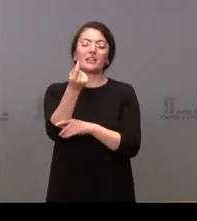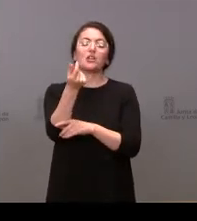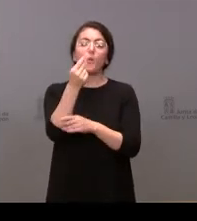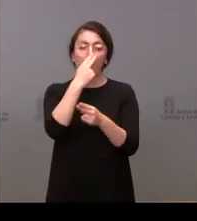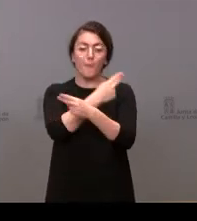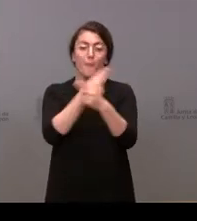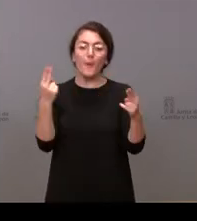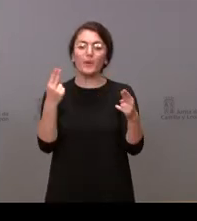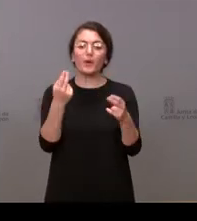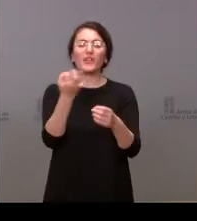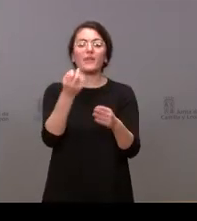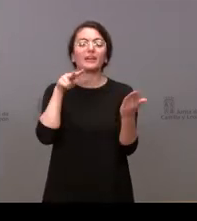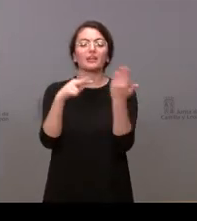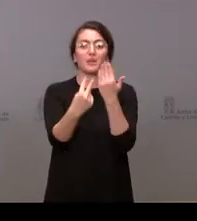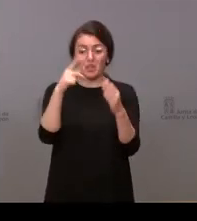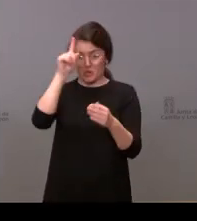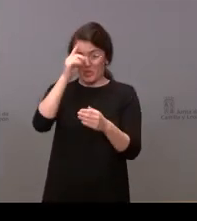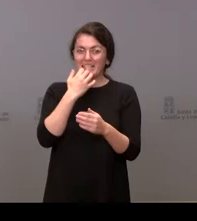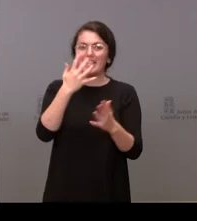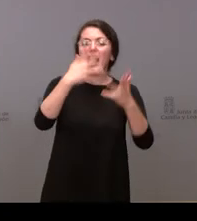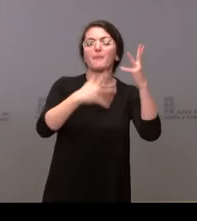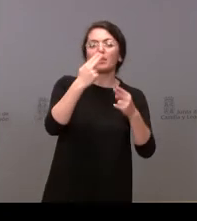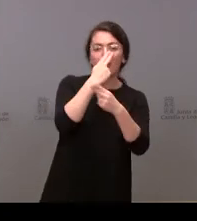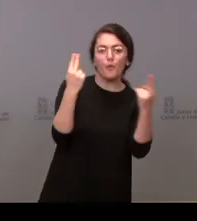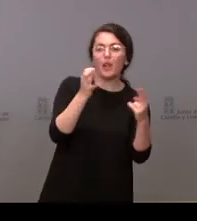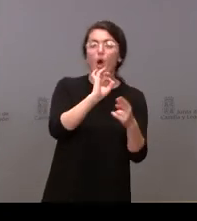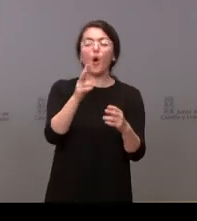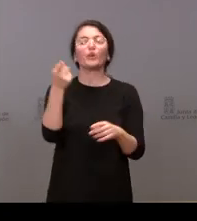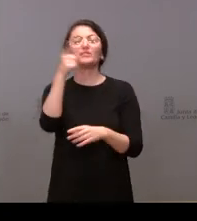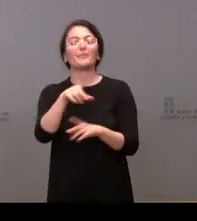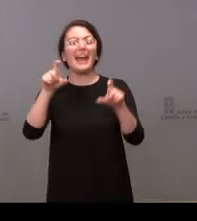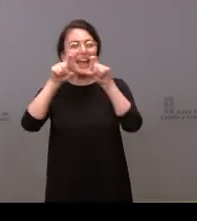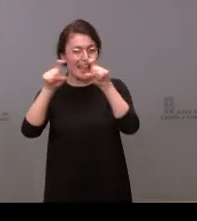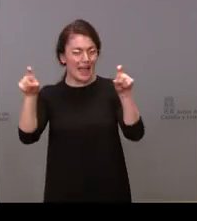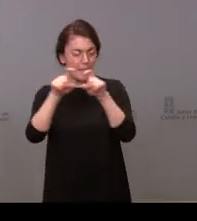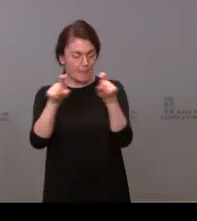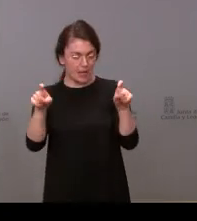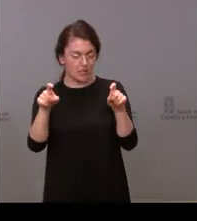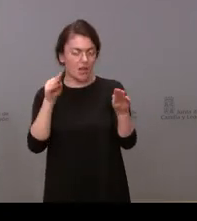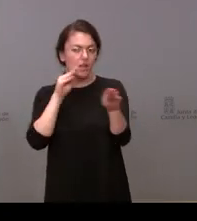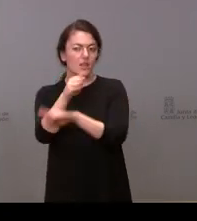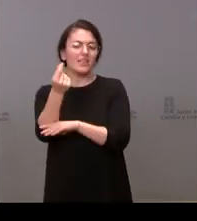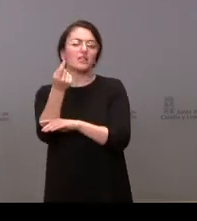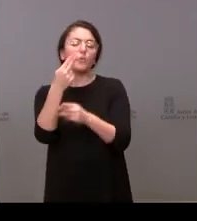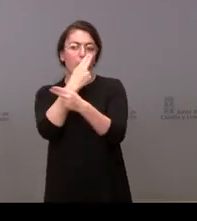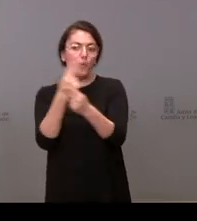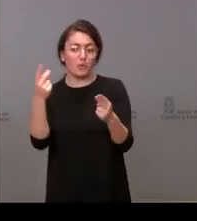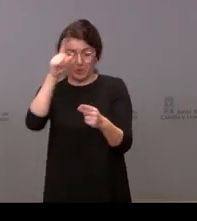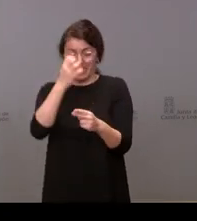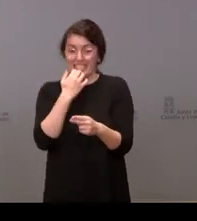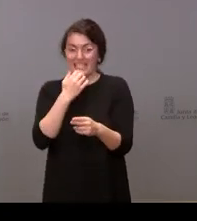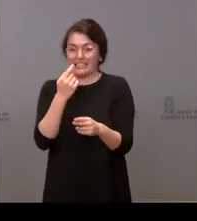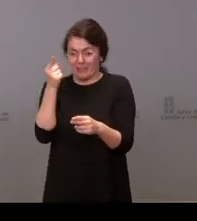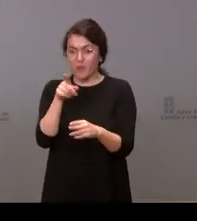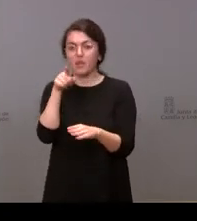administraciones públicas, ¿O eso incluye también, por ejemplo, a las empresas que reciben dinero público? Si de alguna manera les obliga también de